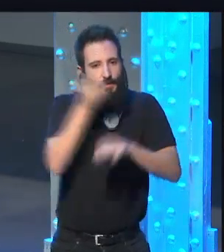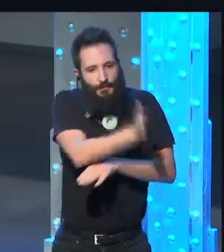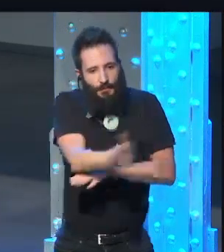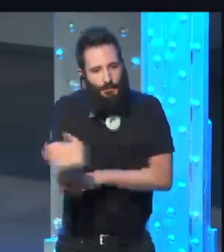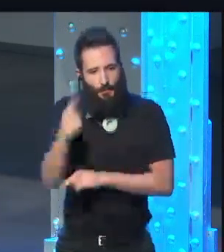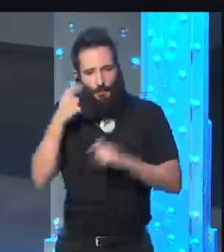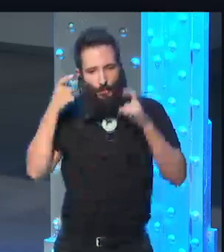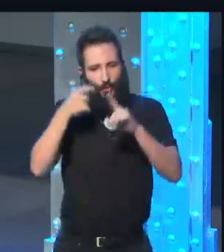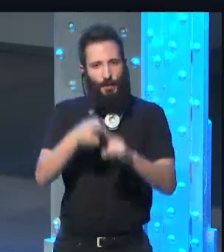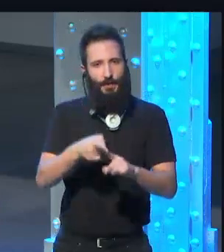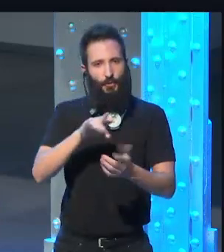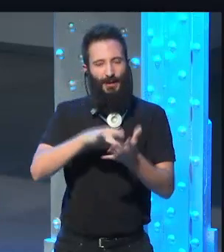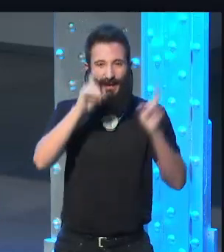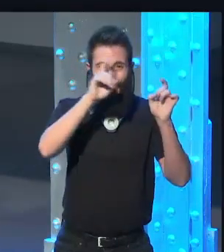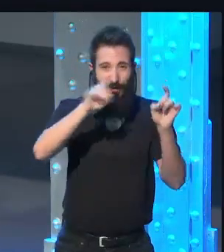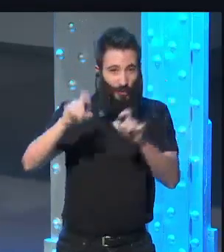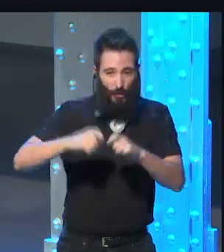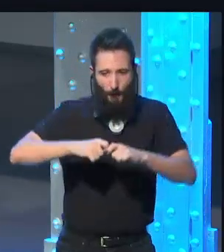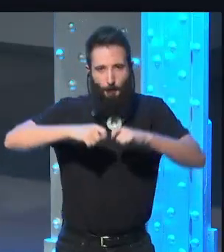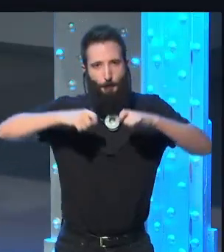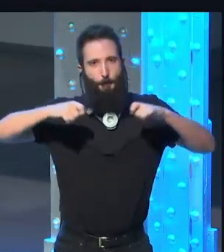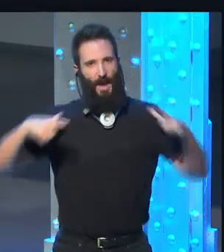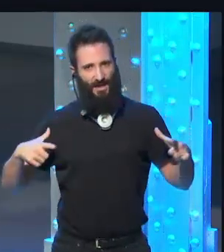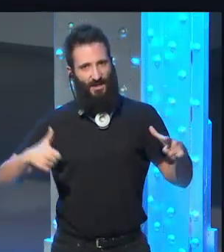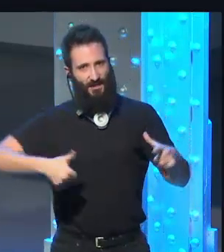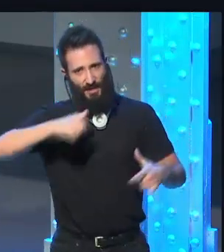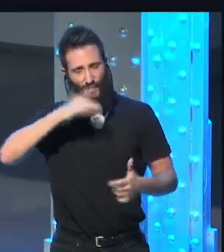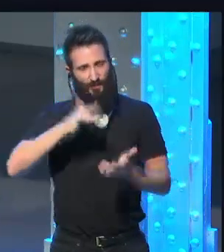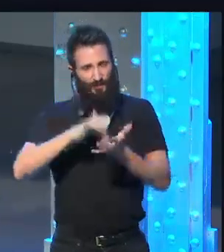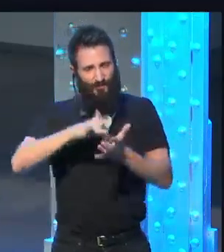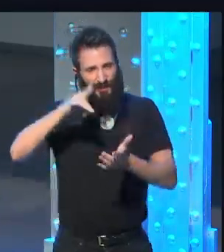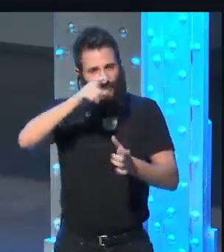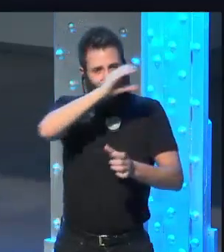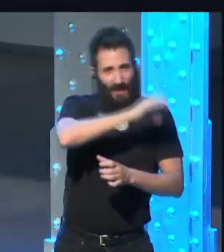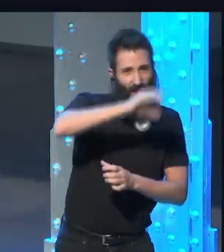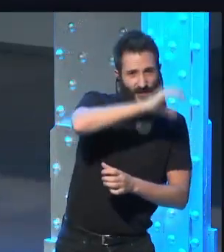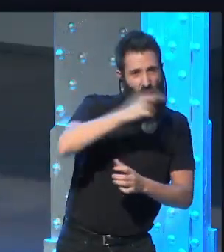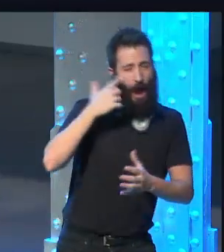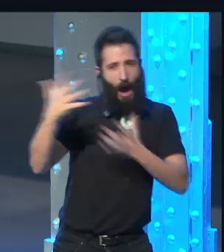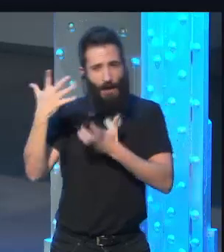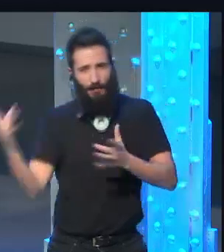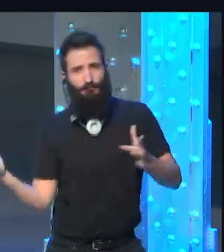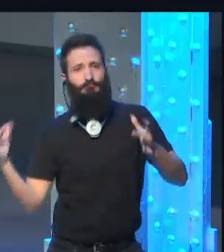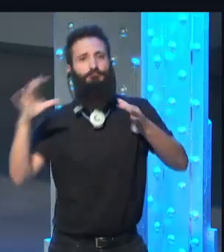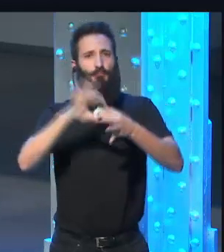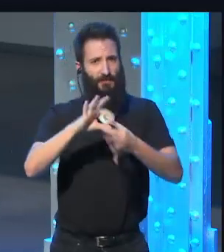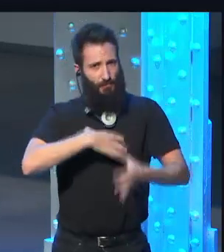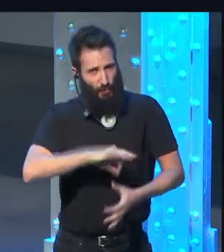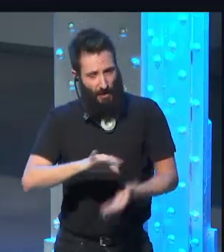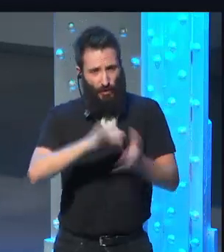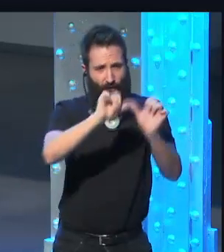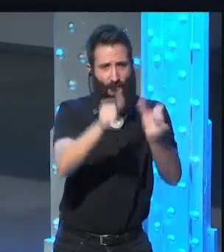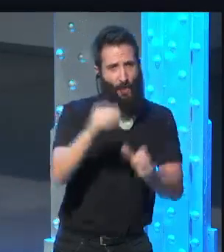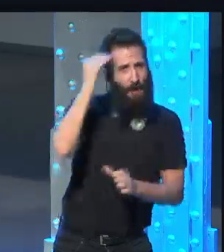y para ampliar la educación, que se pueden conectar la ciencia y las artes, las diferentes formas de pensar, las